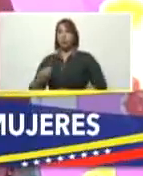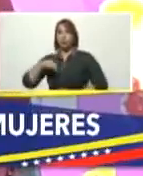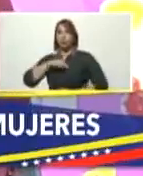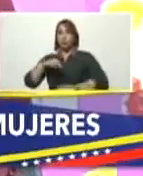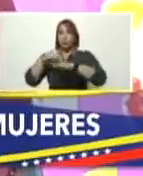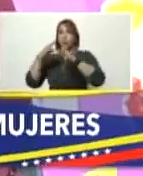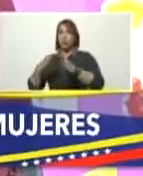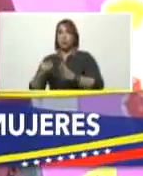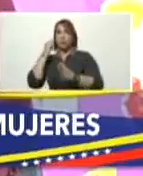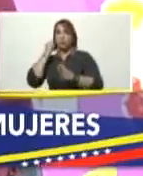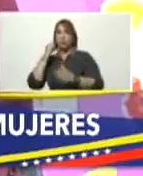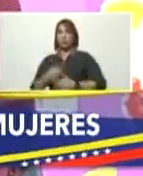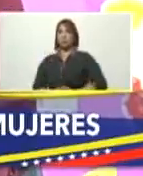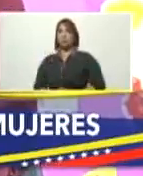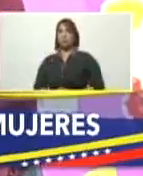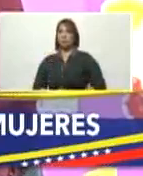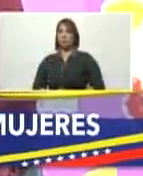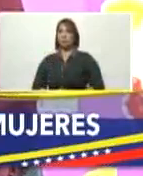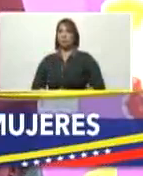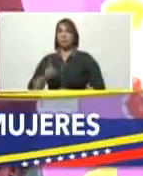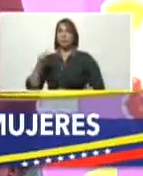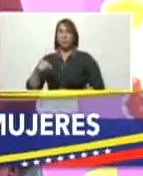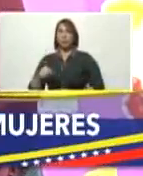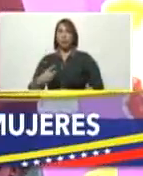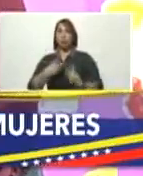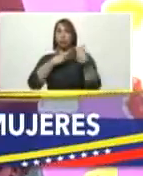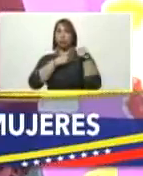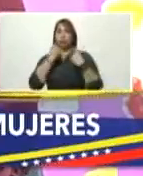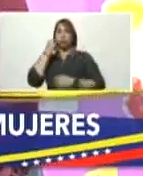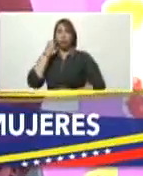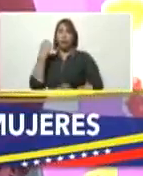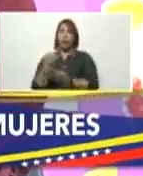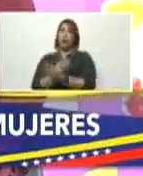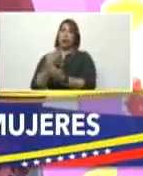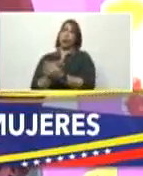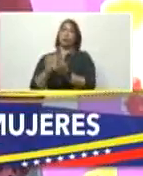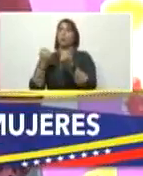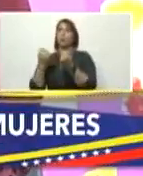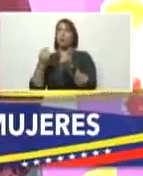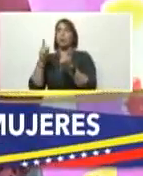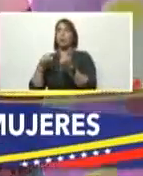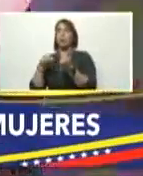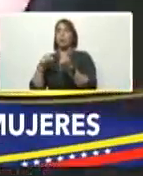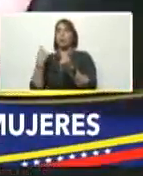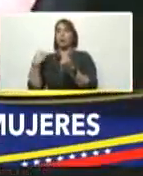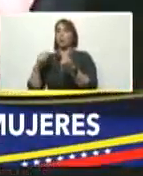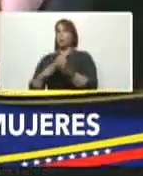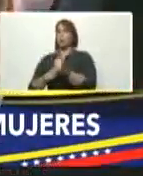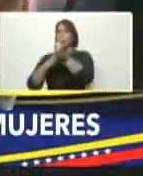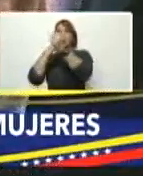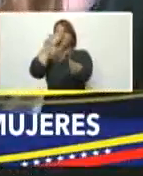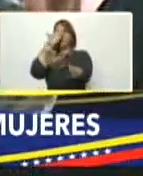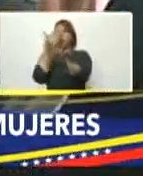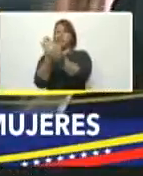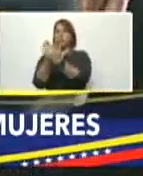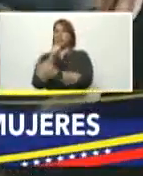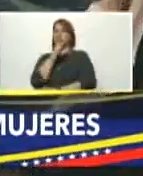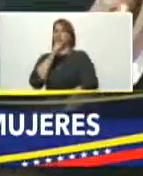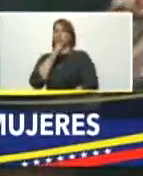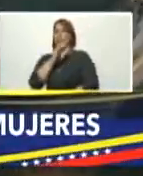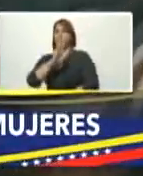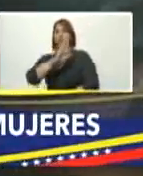Magali, pero también el papel de la mujer en la economía. Y ahí, por supuesto, tenemos una lideresa al frente de las riendas de